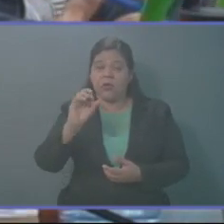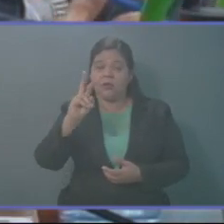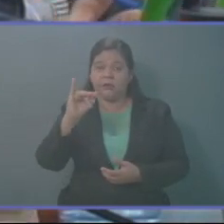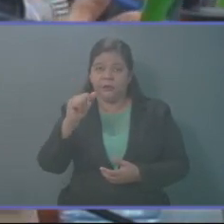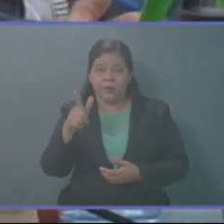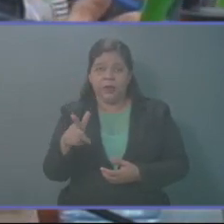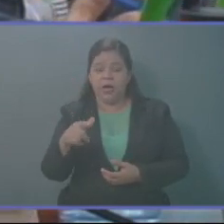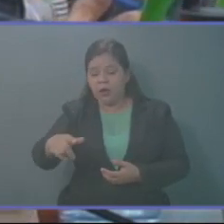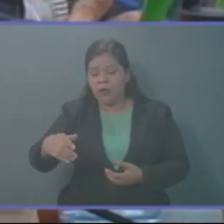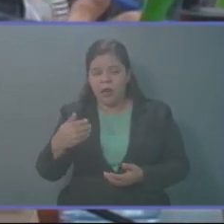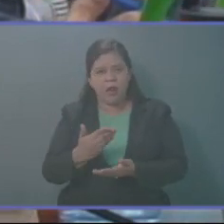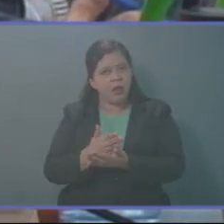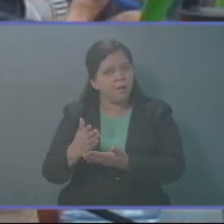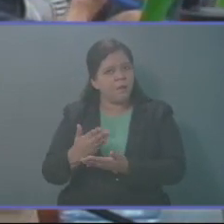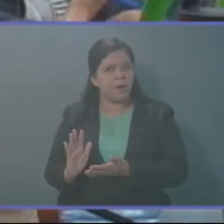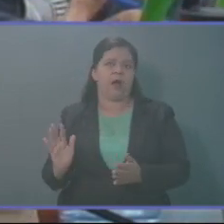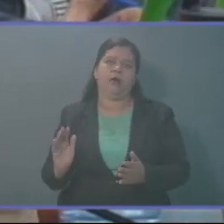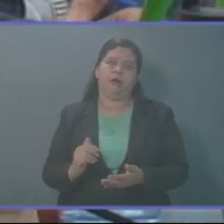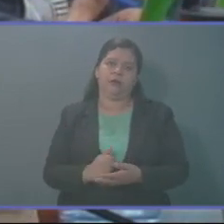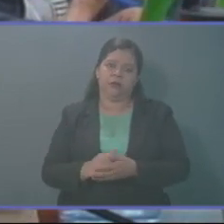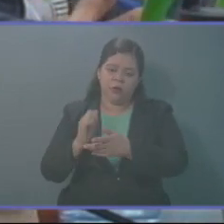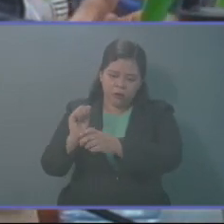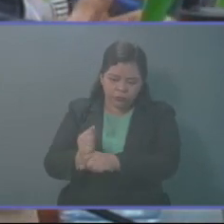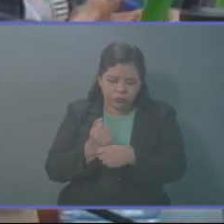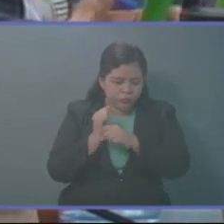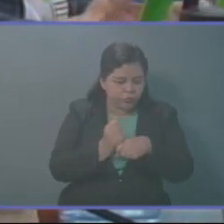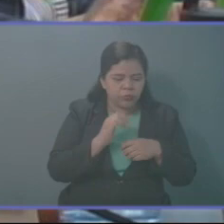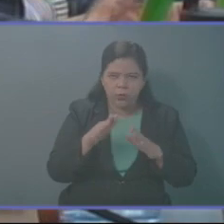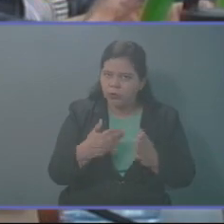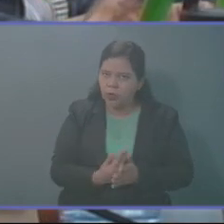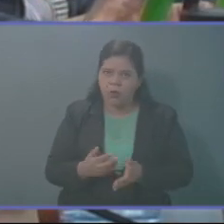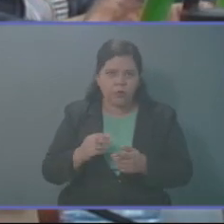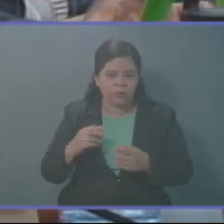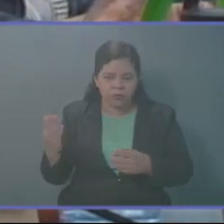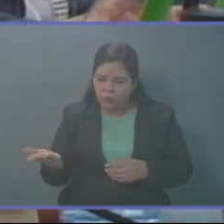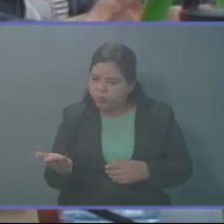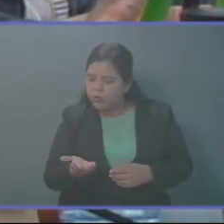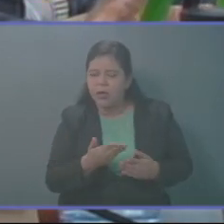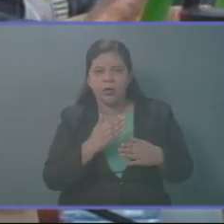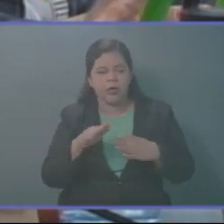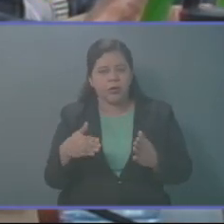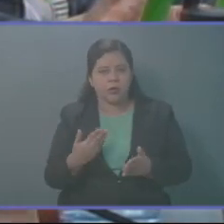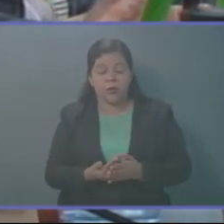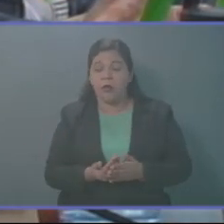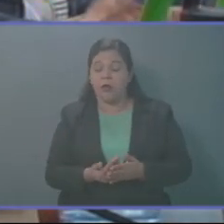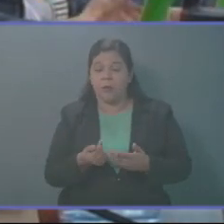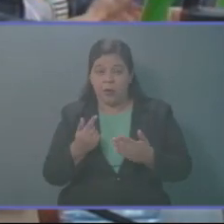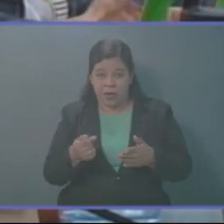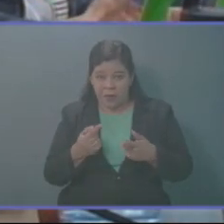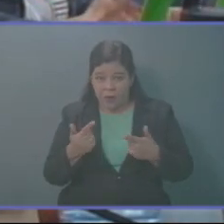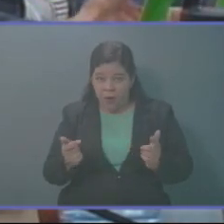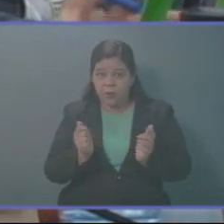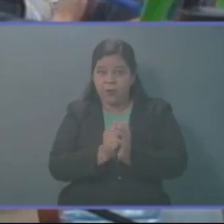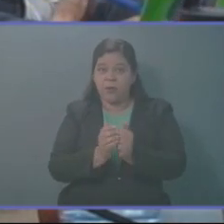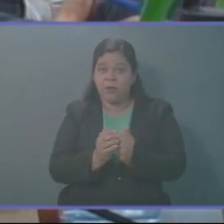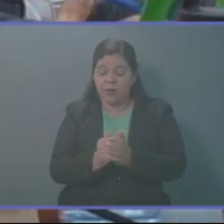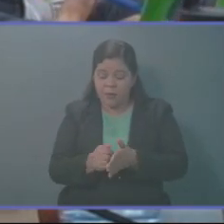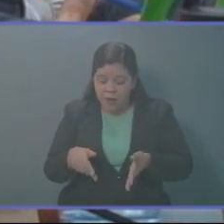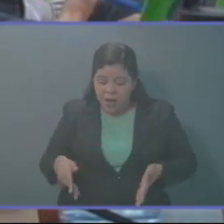esta labor. Y si nos vamos a lo más grave, pues es la carpeta asfáltica, lo cual puede